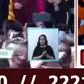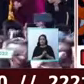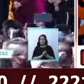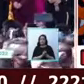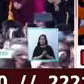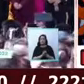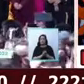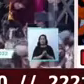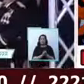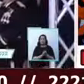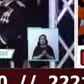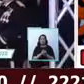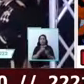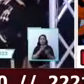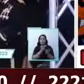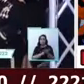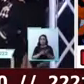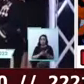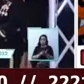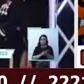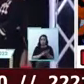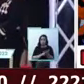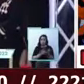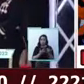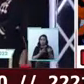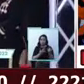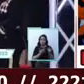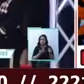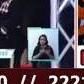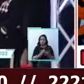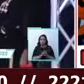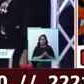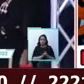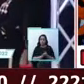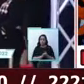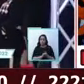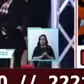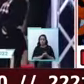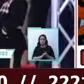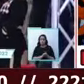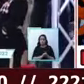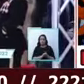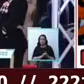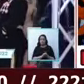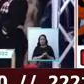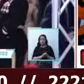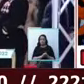eso de Narrala, lo hace, yo no sé, yo no puedo decir que Narrala sea ignorante, porque